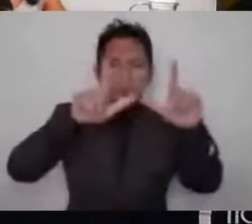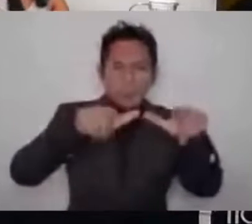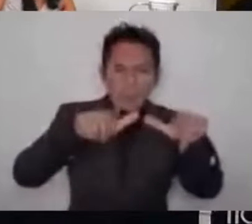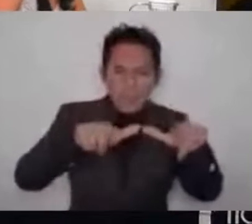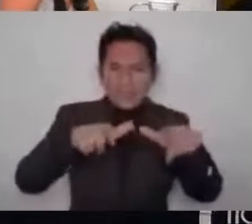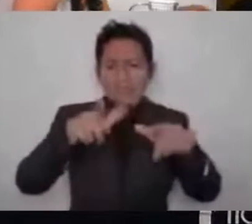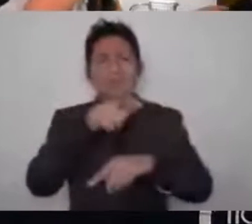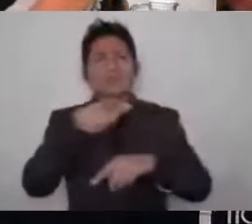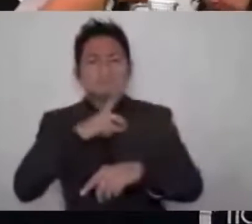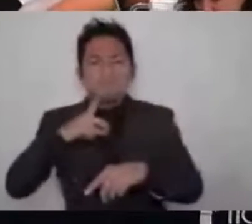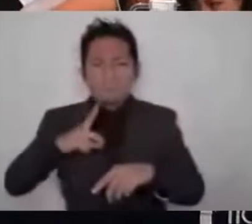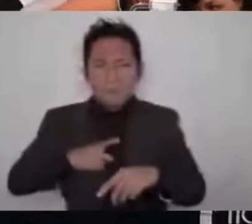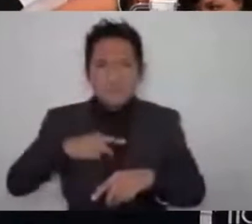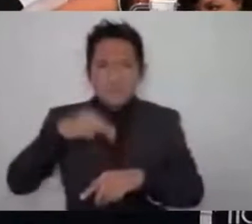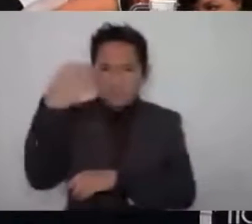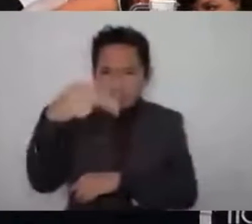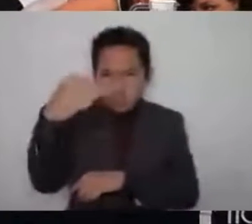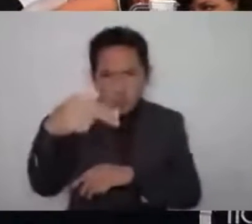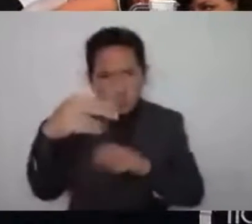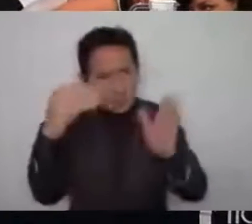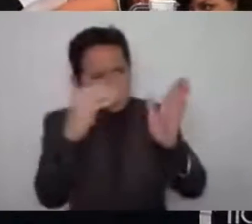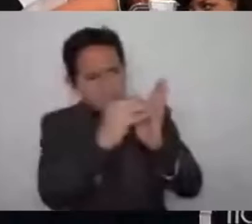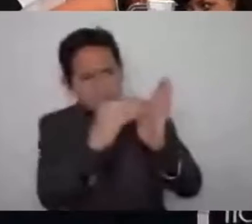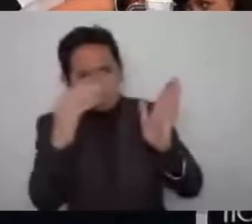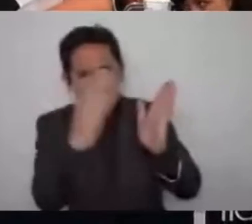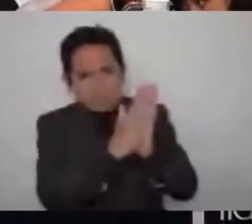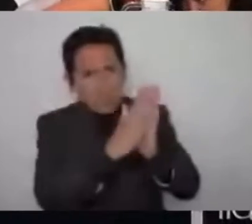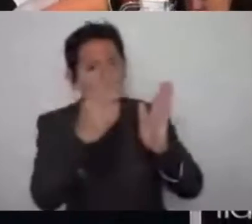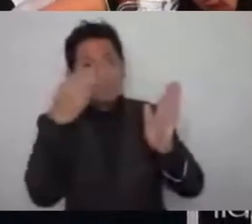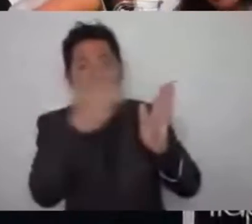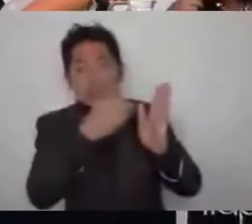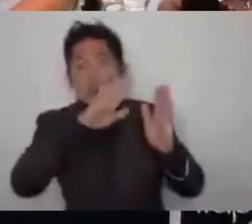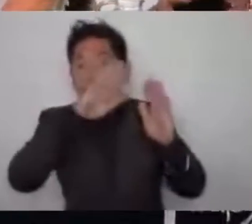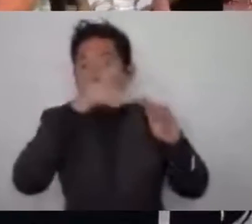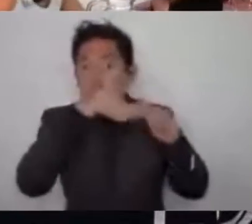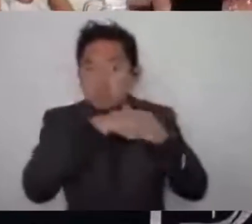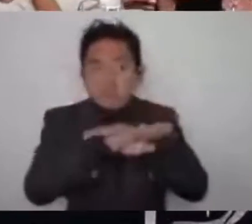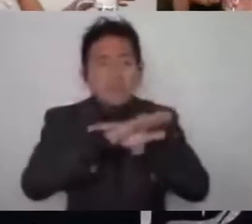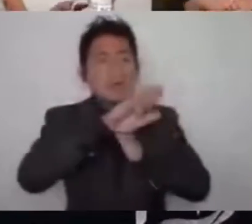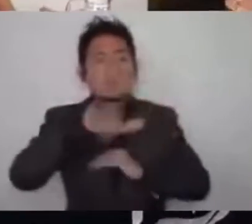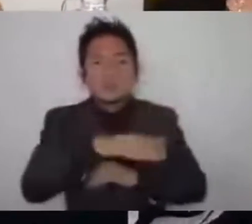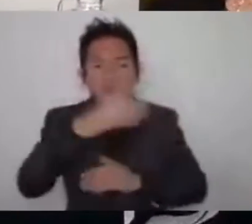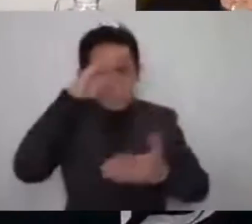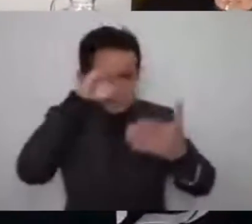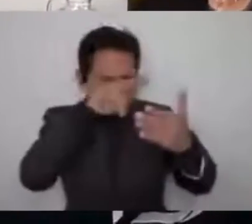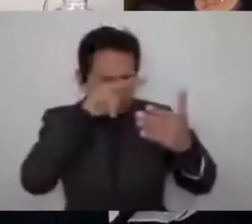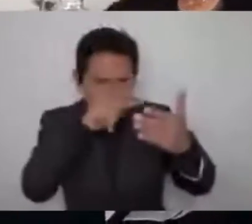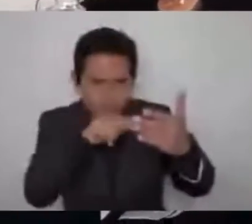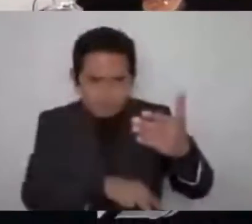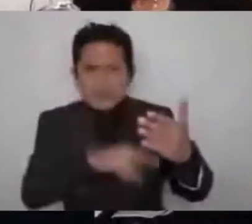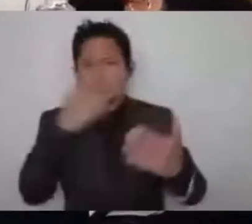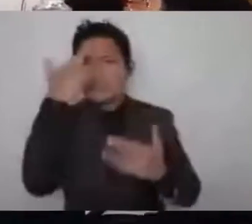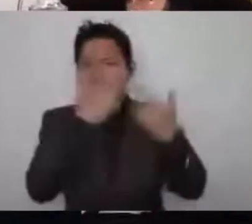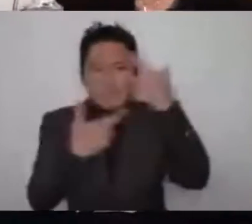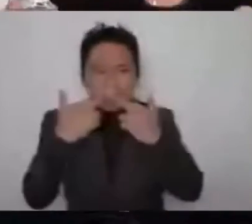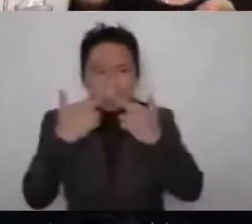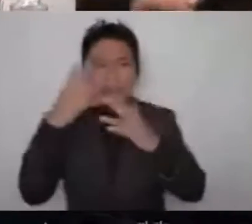largo voy a decir lo que no es no es una ocurrencia de alguien que le interesaba el tema y decidió